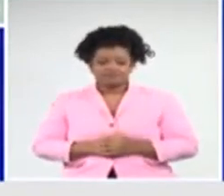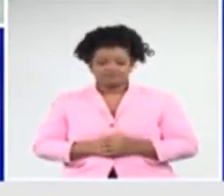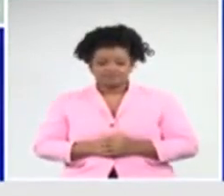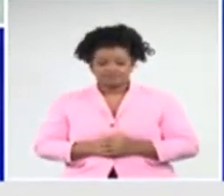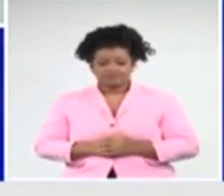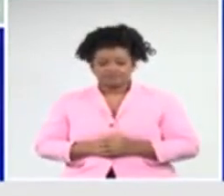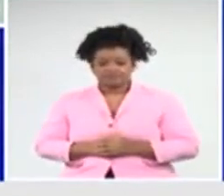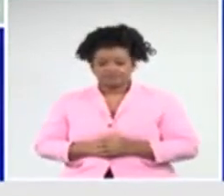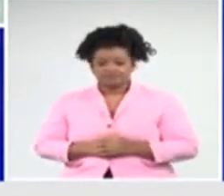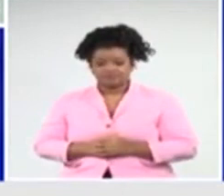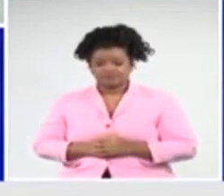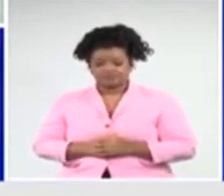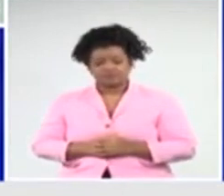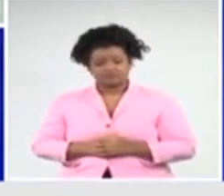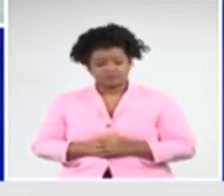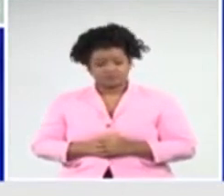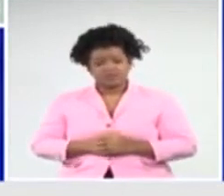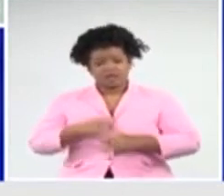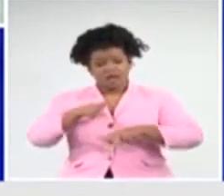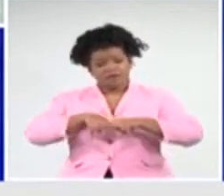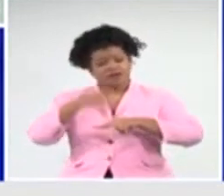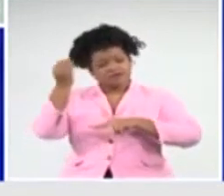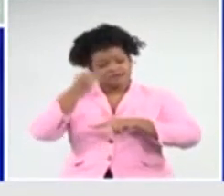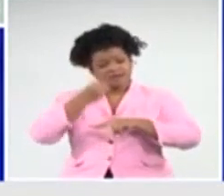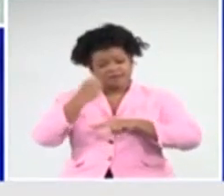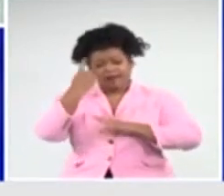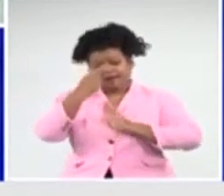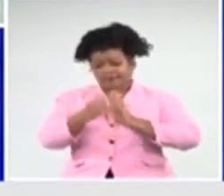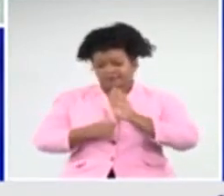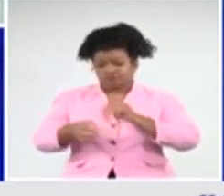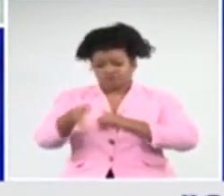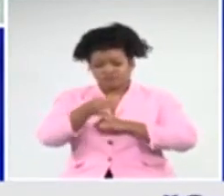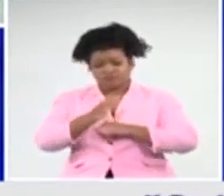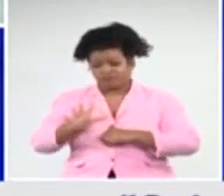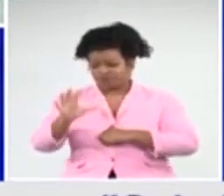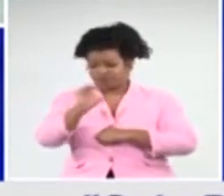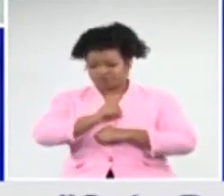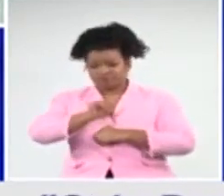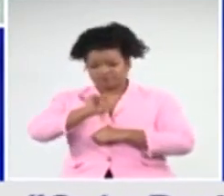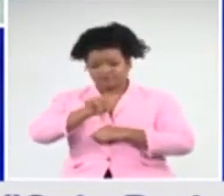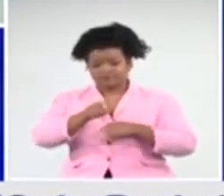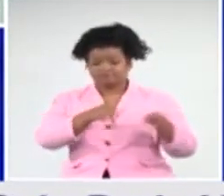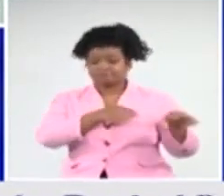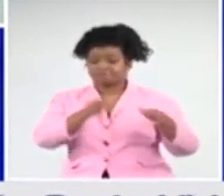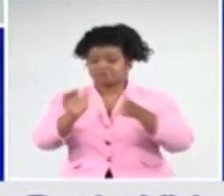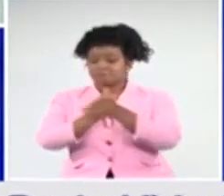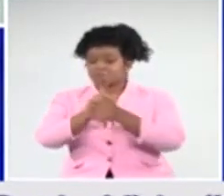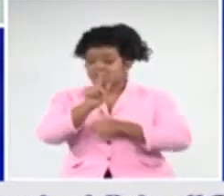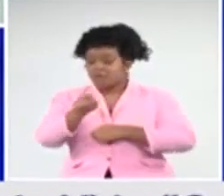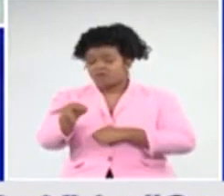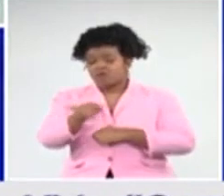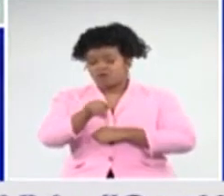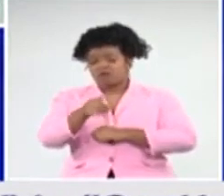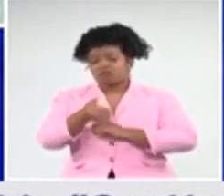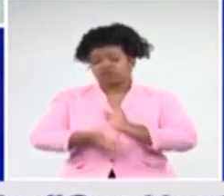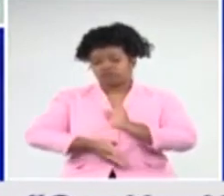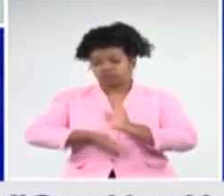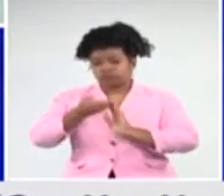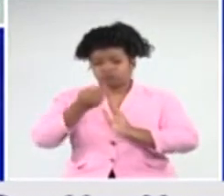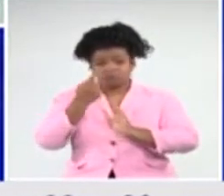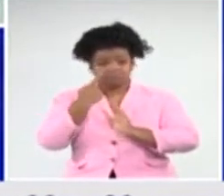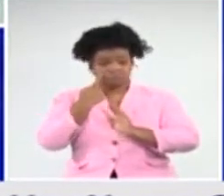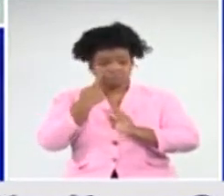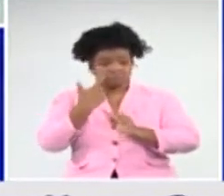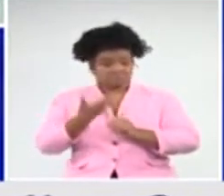dispersos en sus 15 municipios. Mayabeque también incrementa. Fíjense que lamentablemente todas